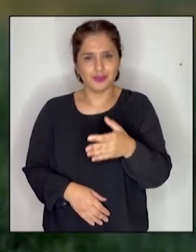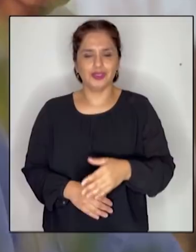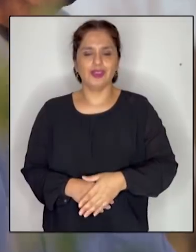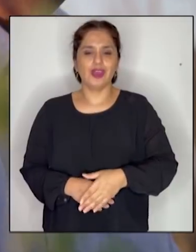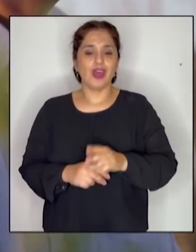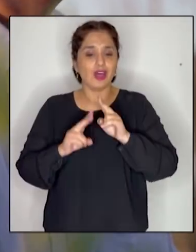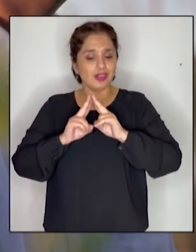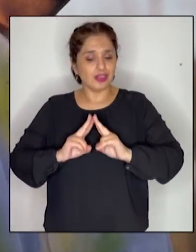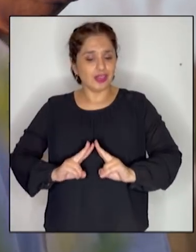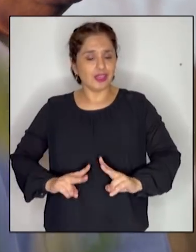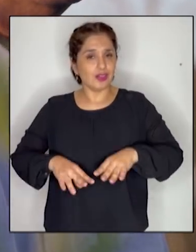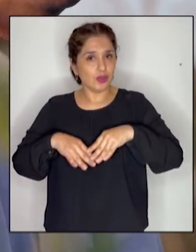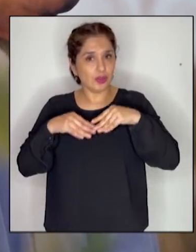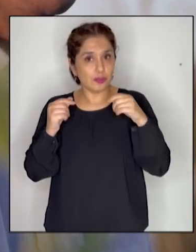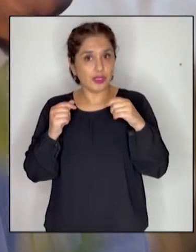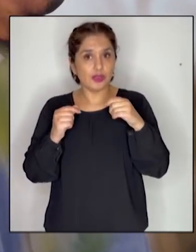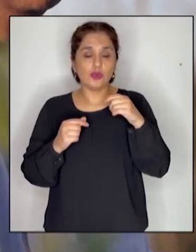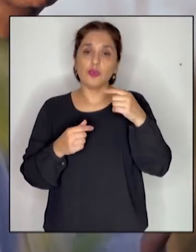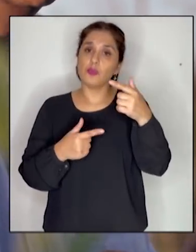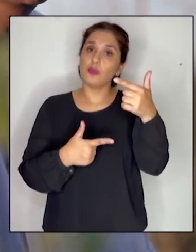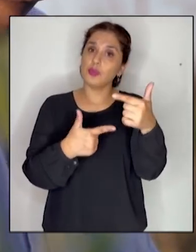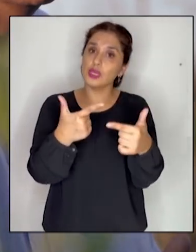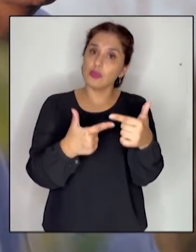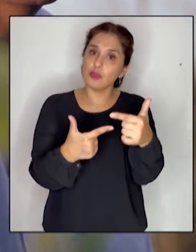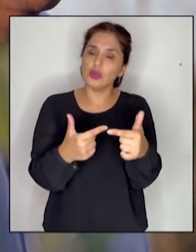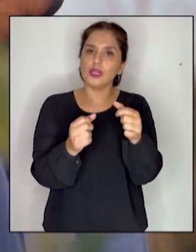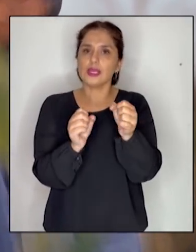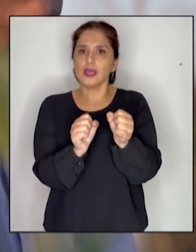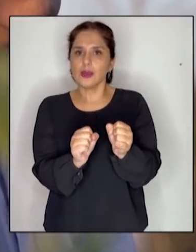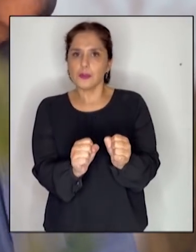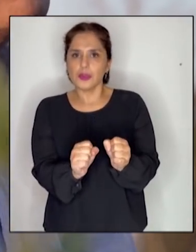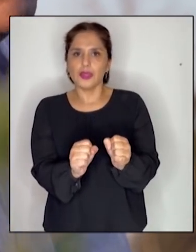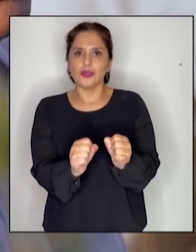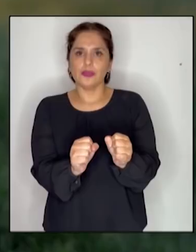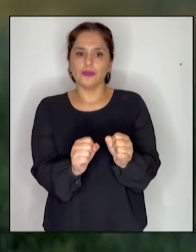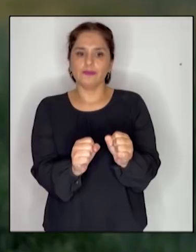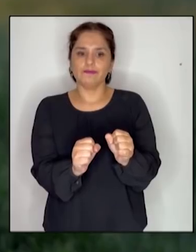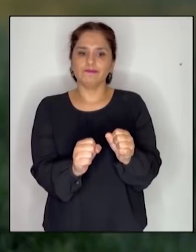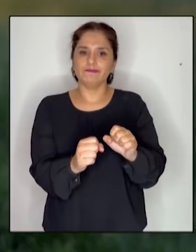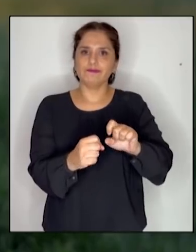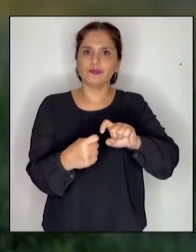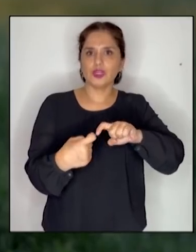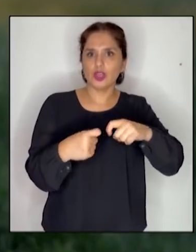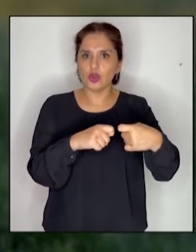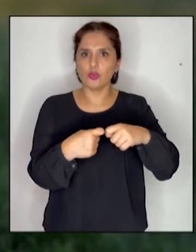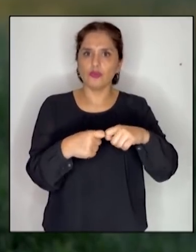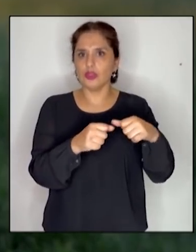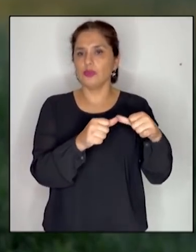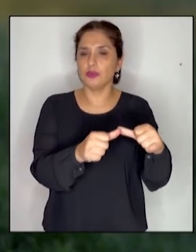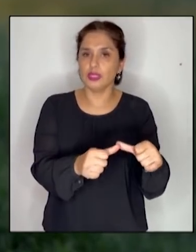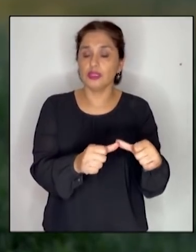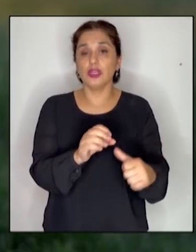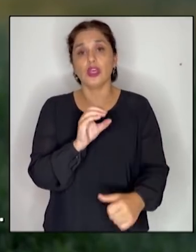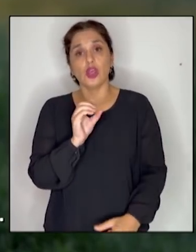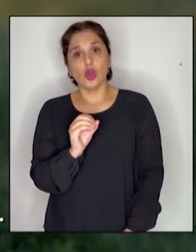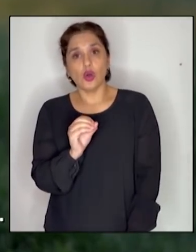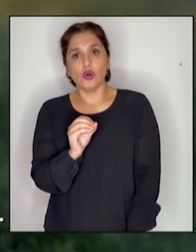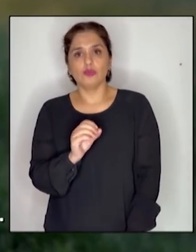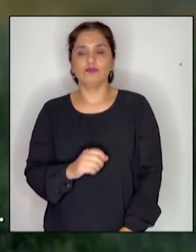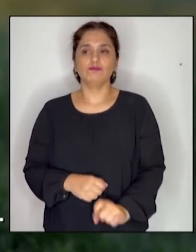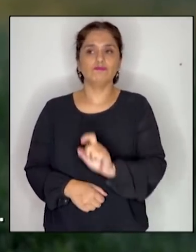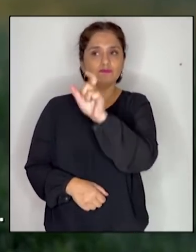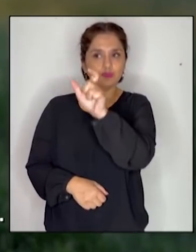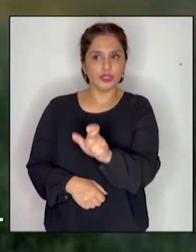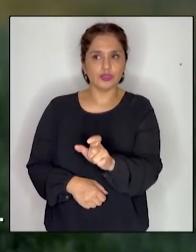tranquilo espíritu. Y en política uno puede irse a la situación de conflicto permanente